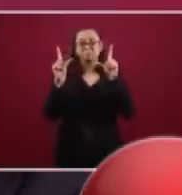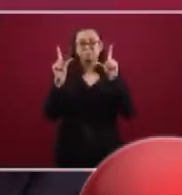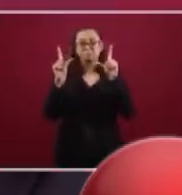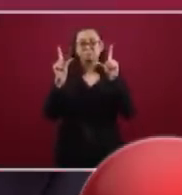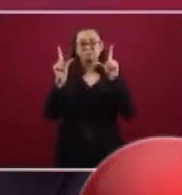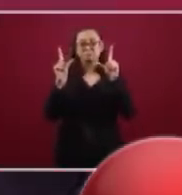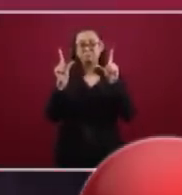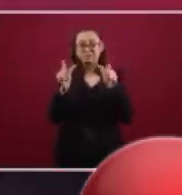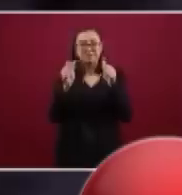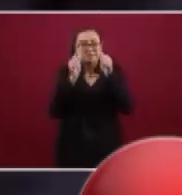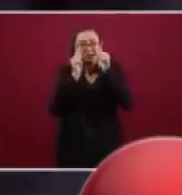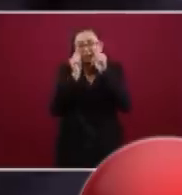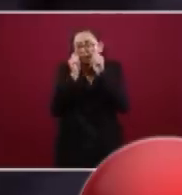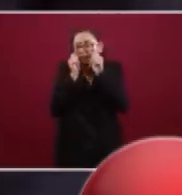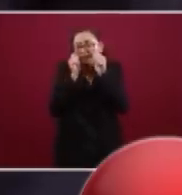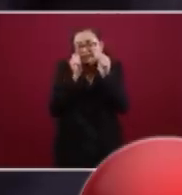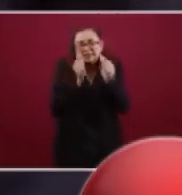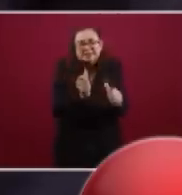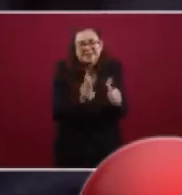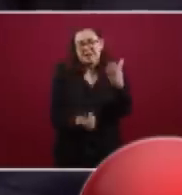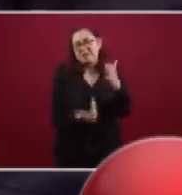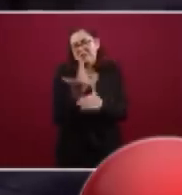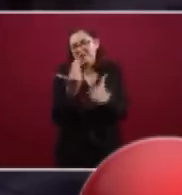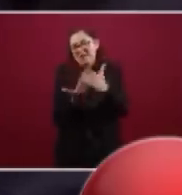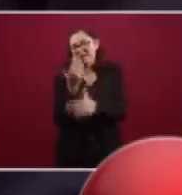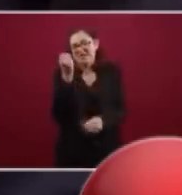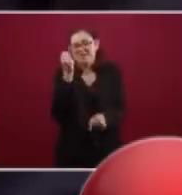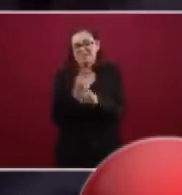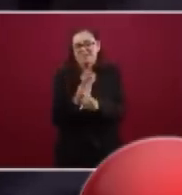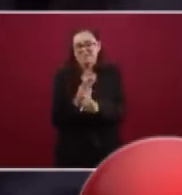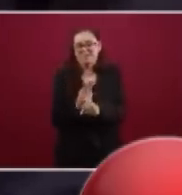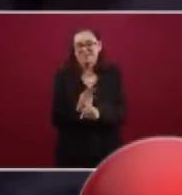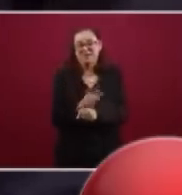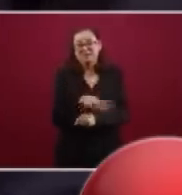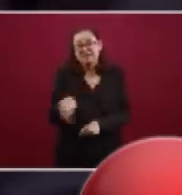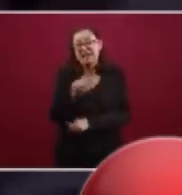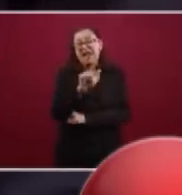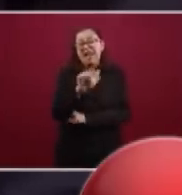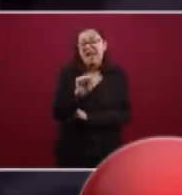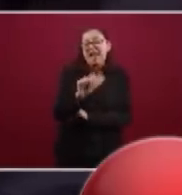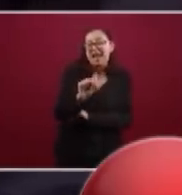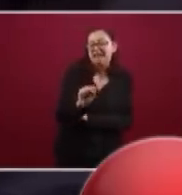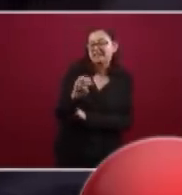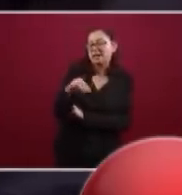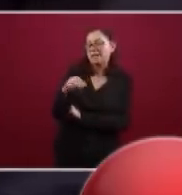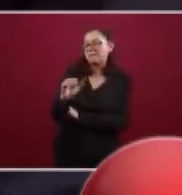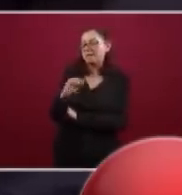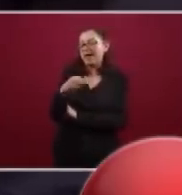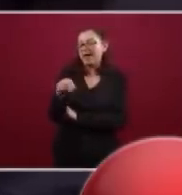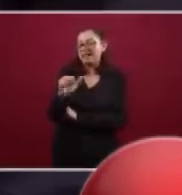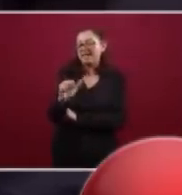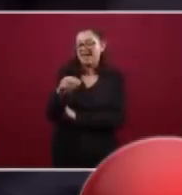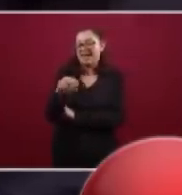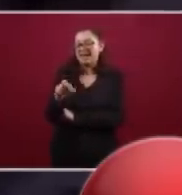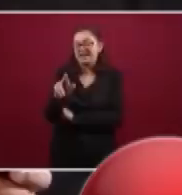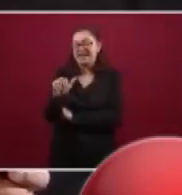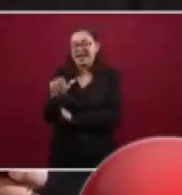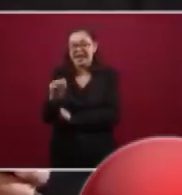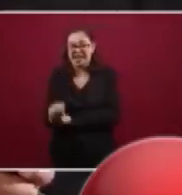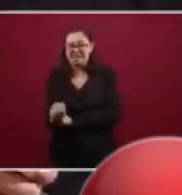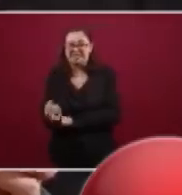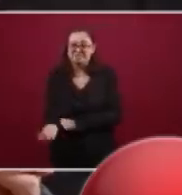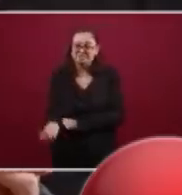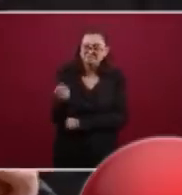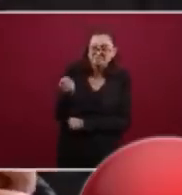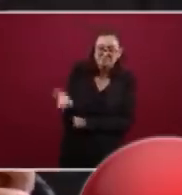o no me pierdo las mañaneras, porque no sé por qué le llaman así. Pues bueno, fue el apodo, o sea, sí tienen